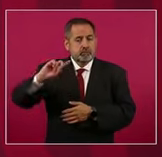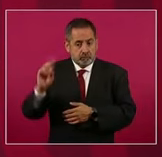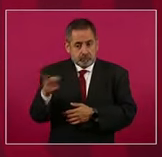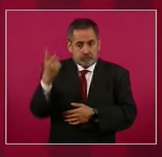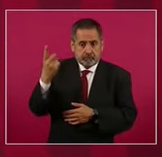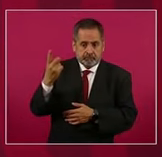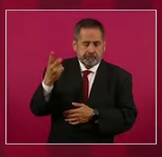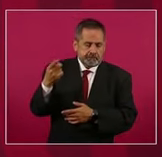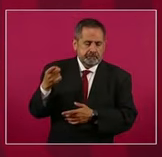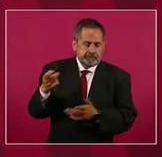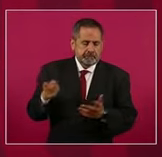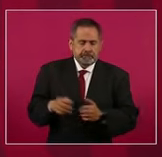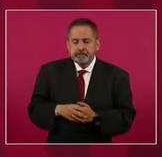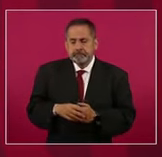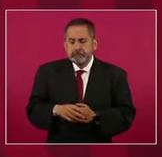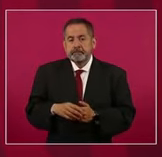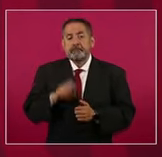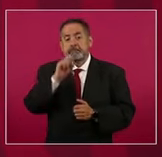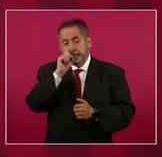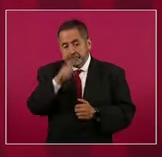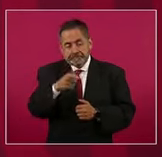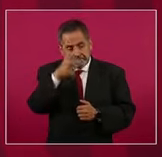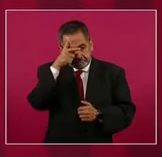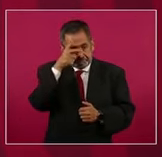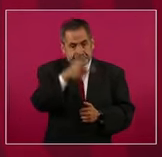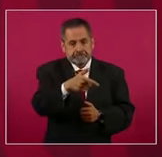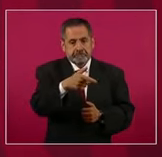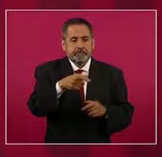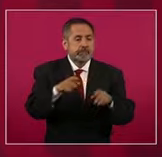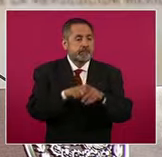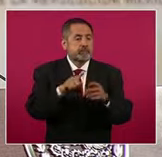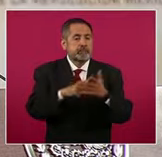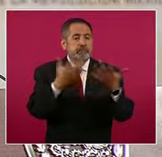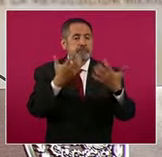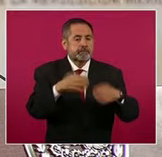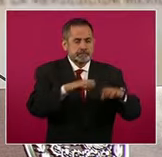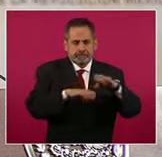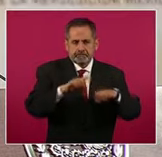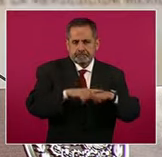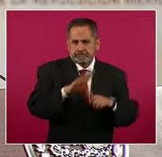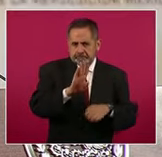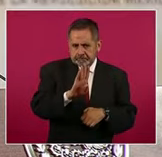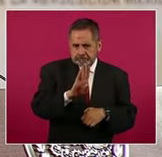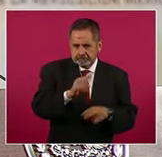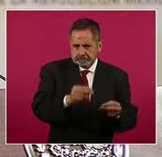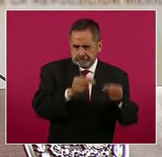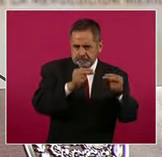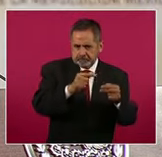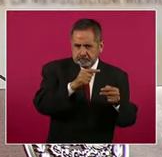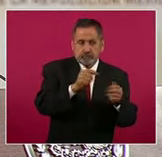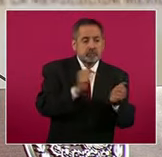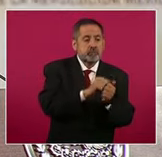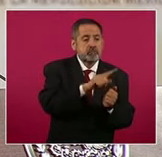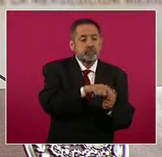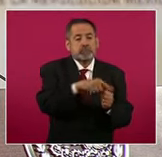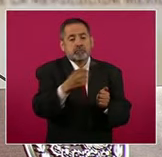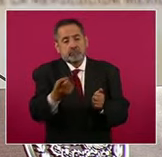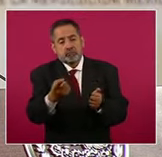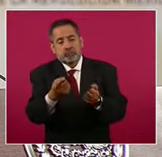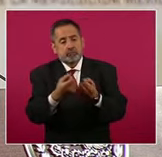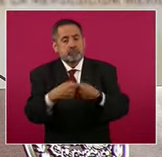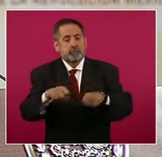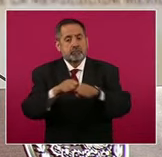4,942,900 dólares. Asimismo, se identificó que la empresa B, en conjunto con una filial de la